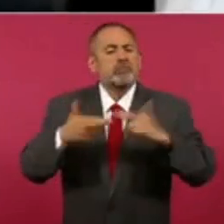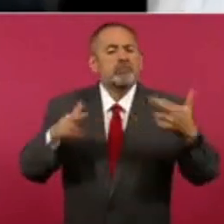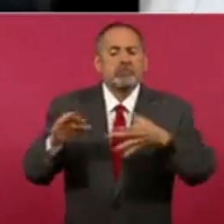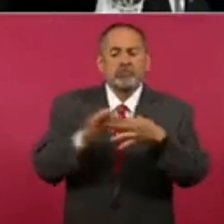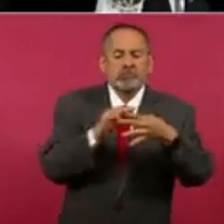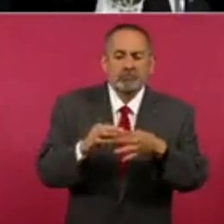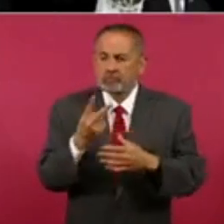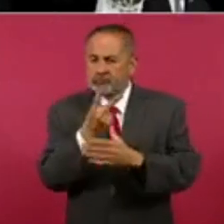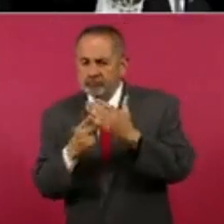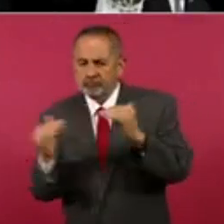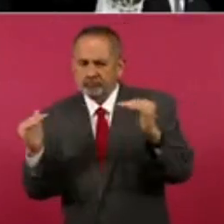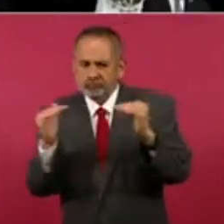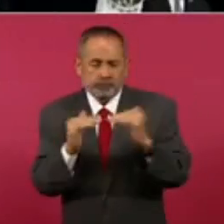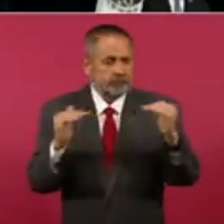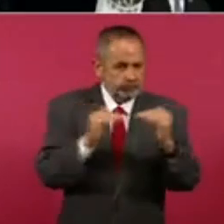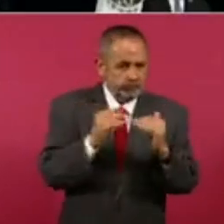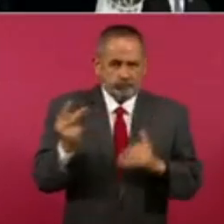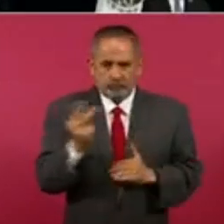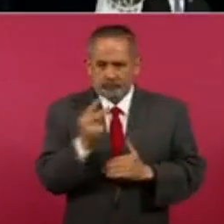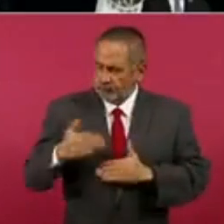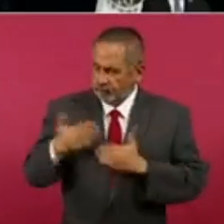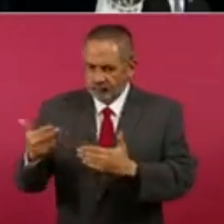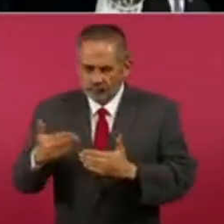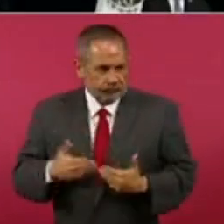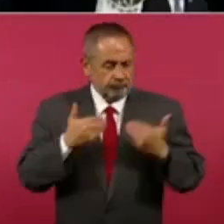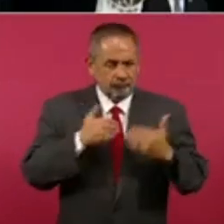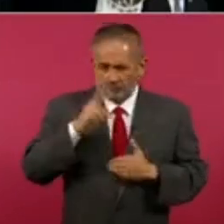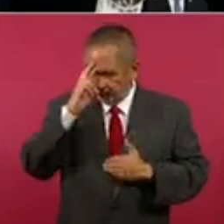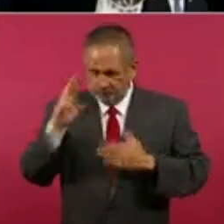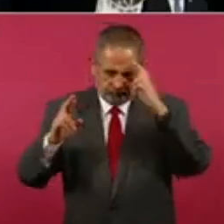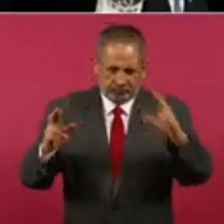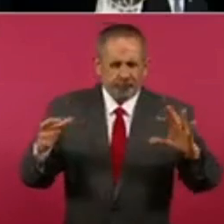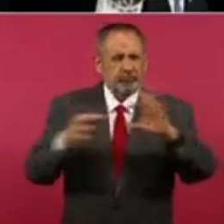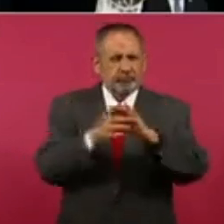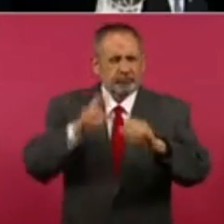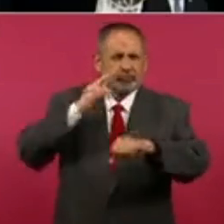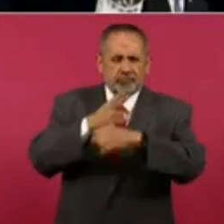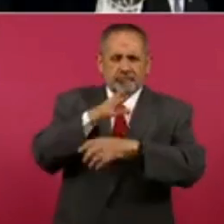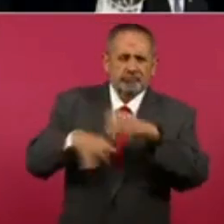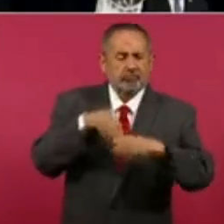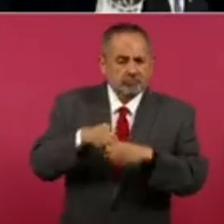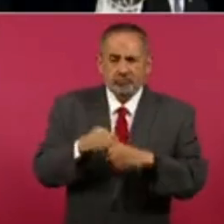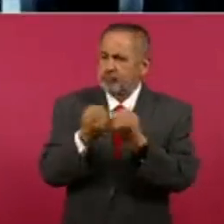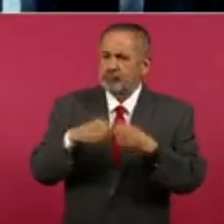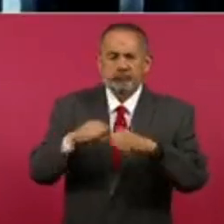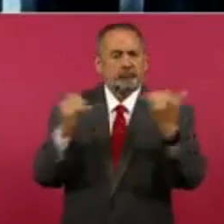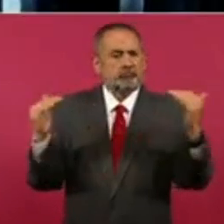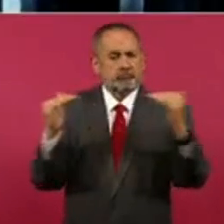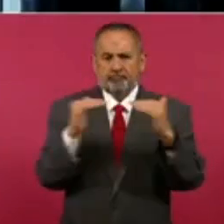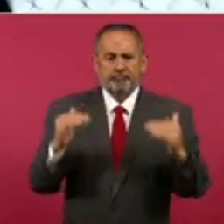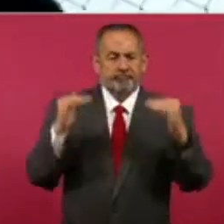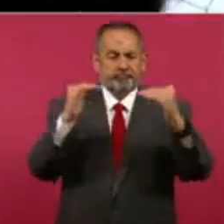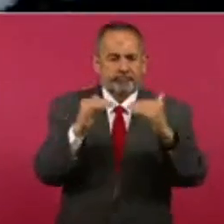entre pares, que privilegia acciones basadas en la confianza, respeto mutuo y responsabilidad compartida, como socios iguales y soberanos.